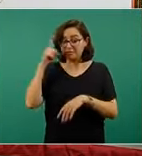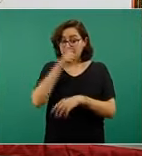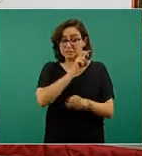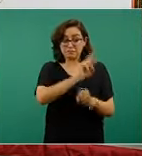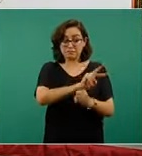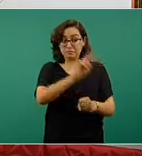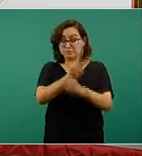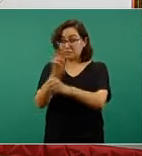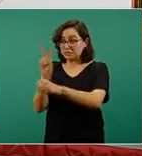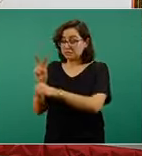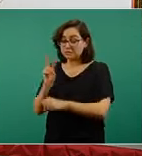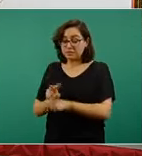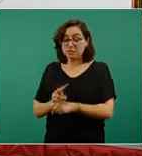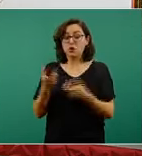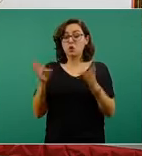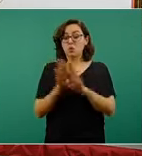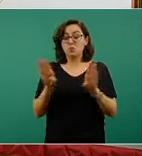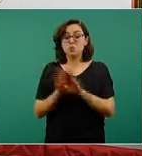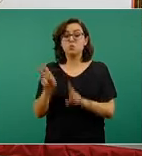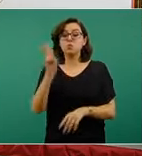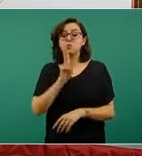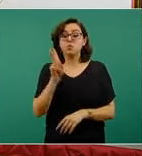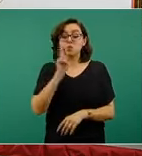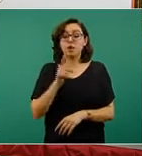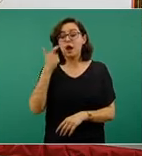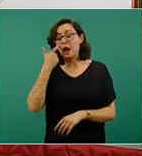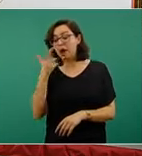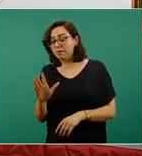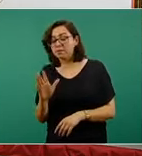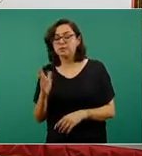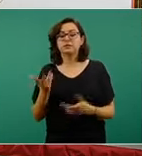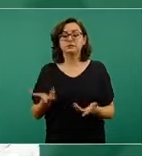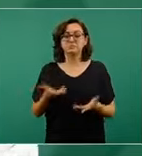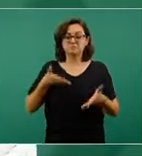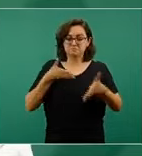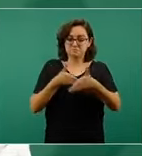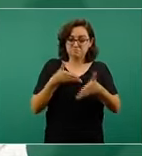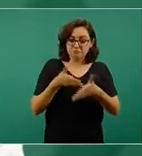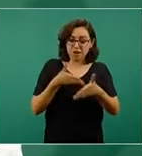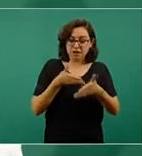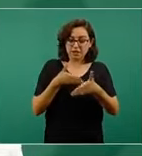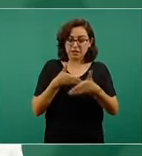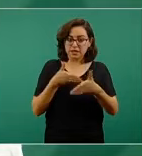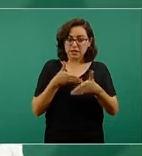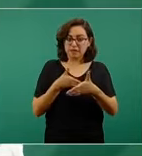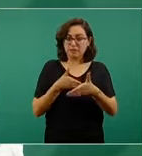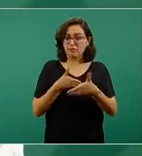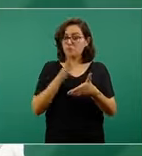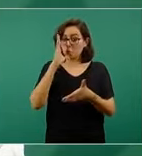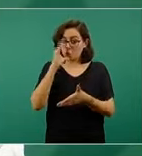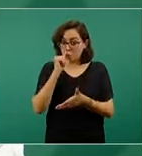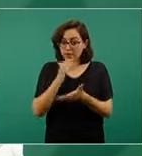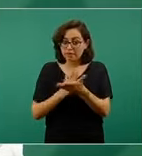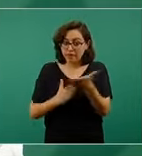verificación y también de realización de pruebas y que puede poner una barrera de acceso